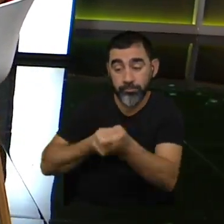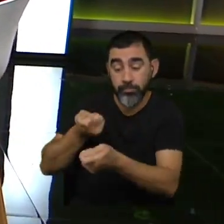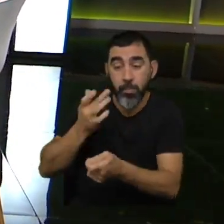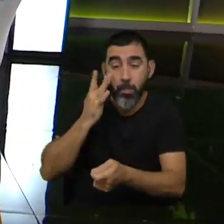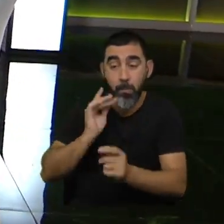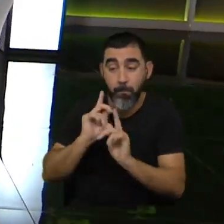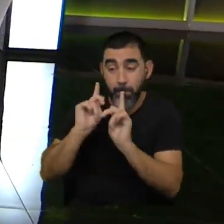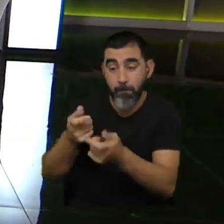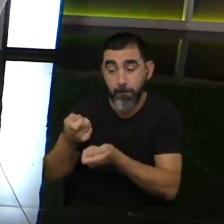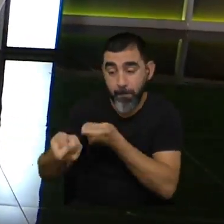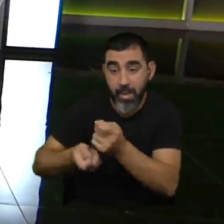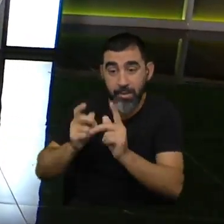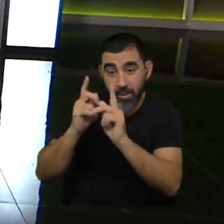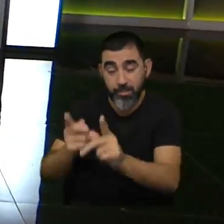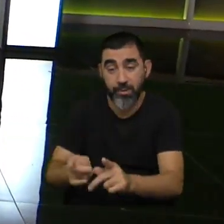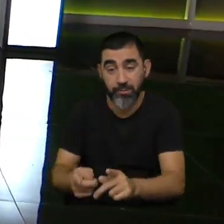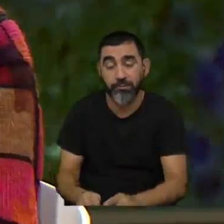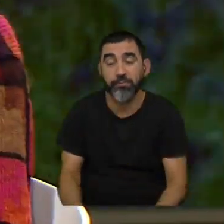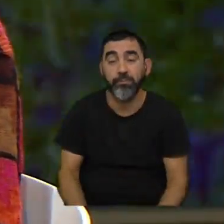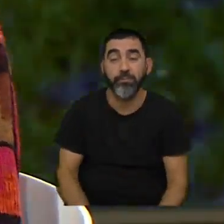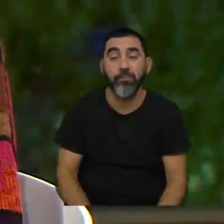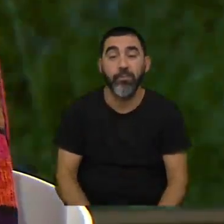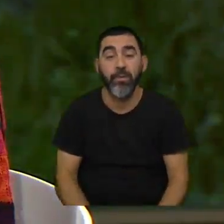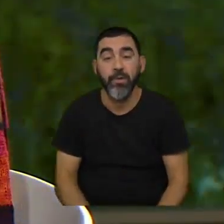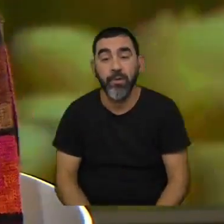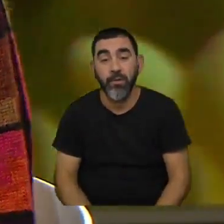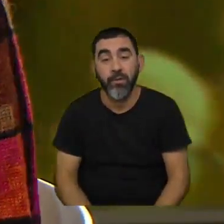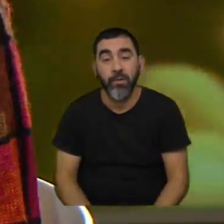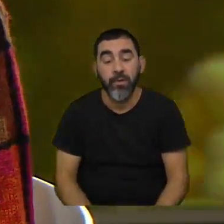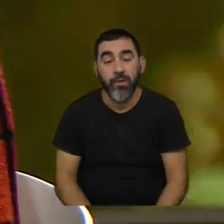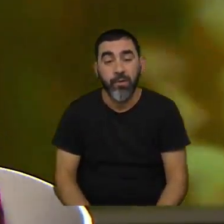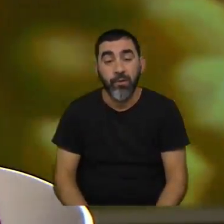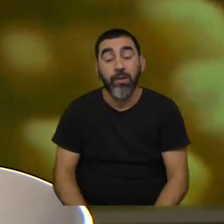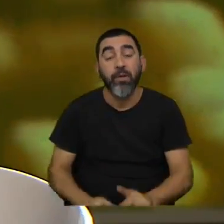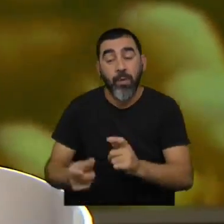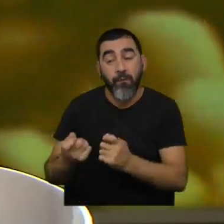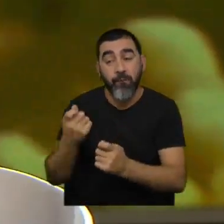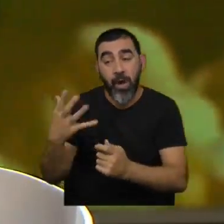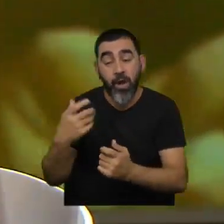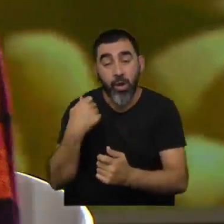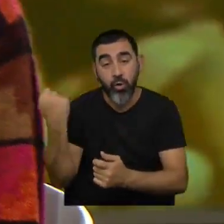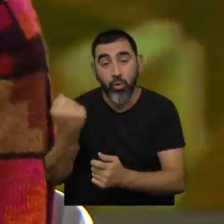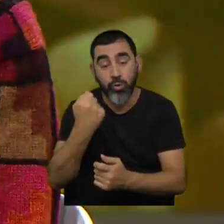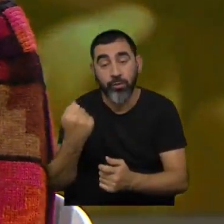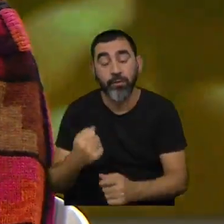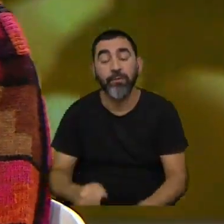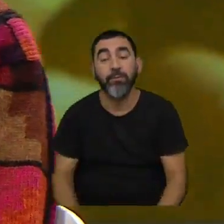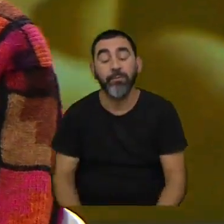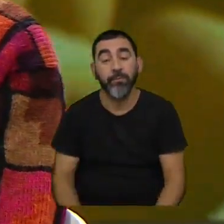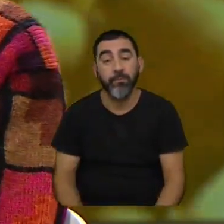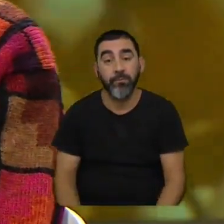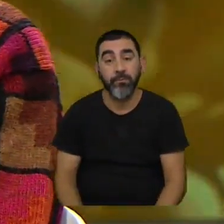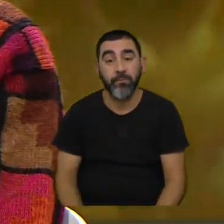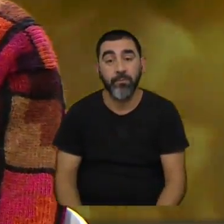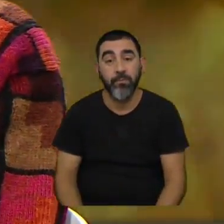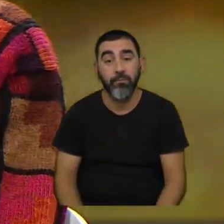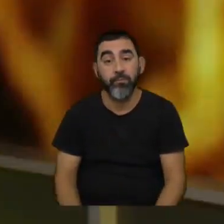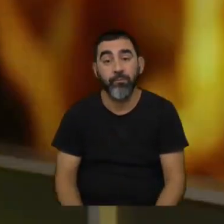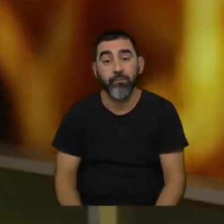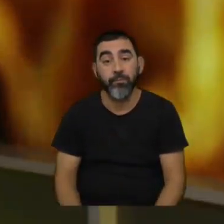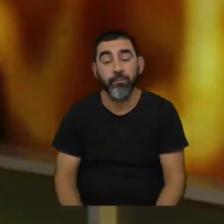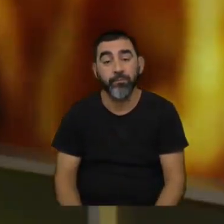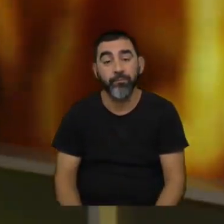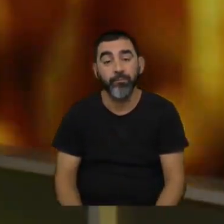bajo justamente o producción orgánica, también le agrega un valor muy importante. Claro. ¿Sí?